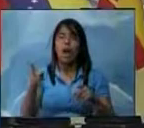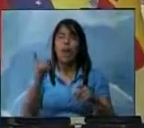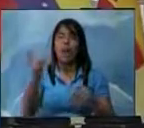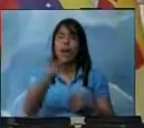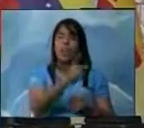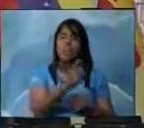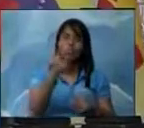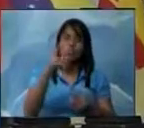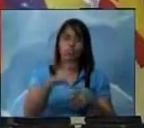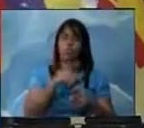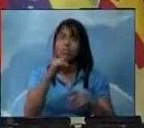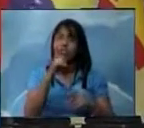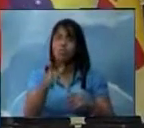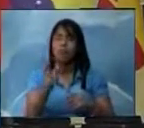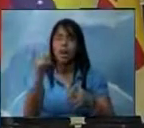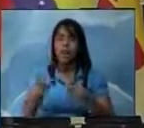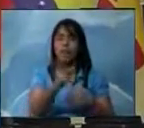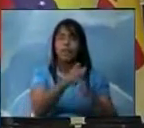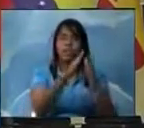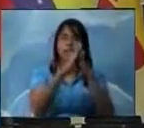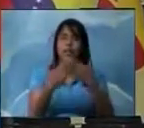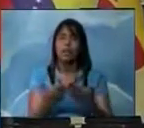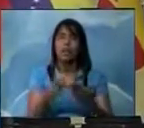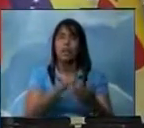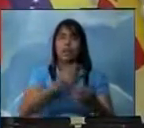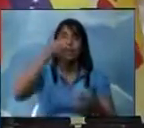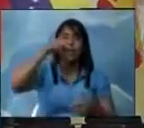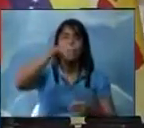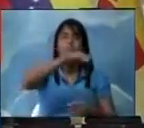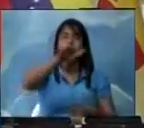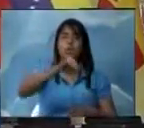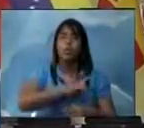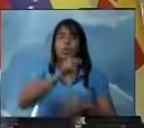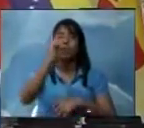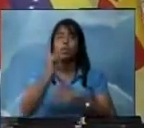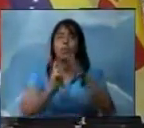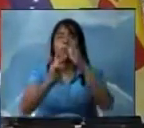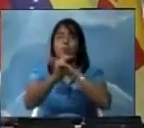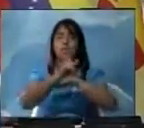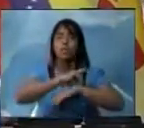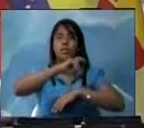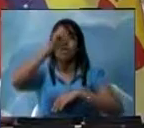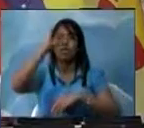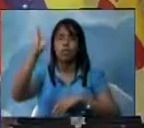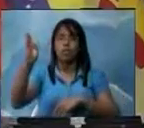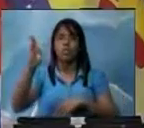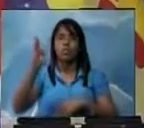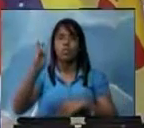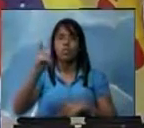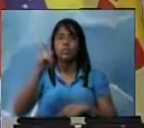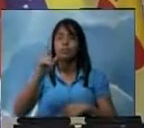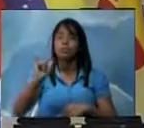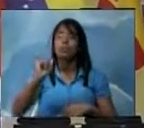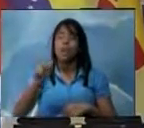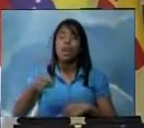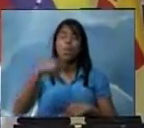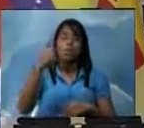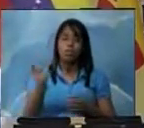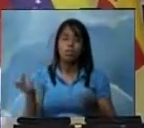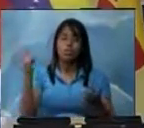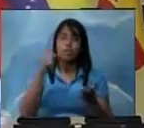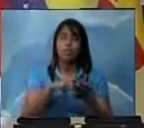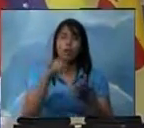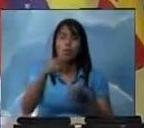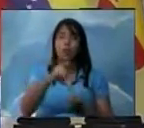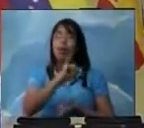la gente de la Biblia, el pueblo de los profetas, el pueblo del Mesías. Y cuando llegamos